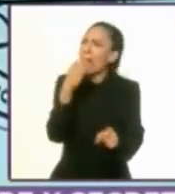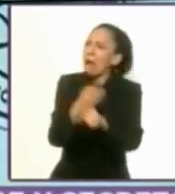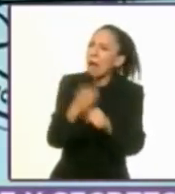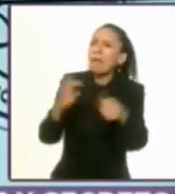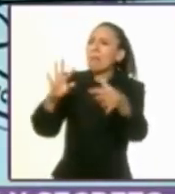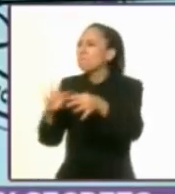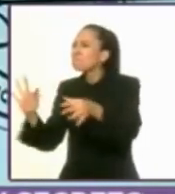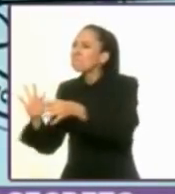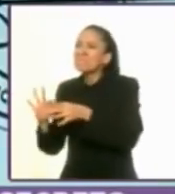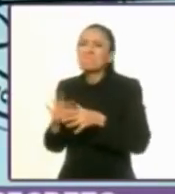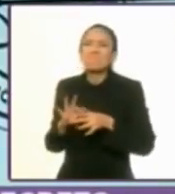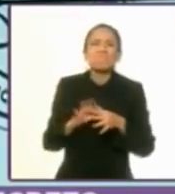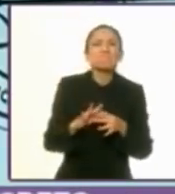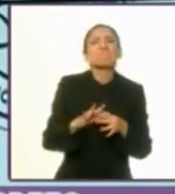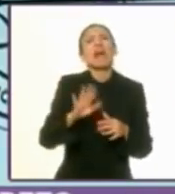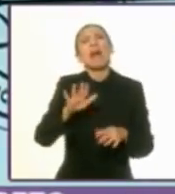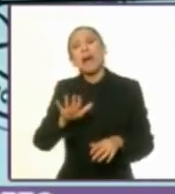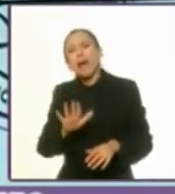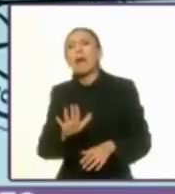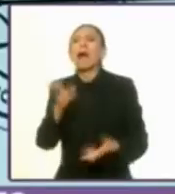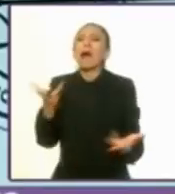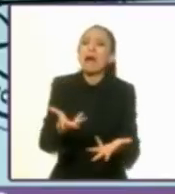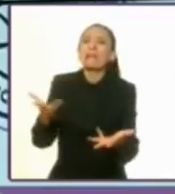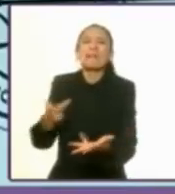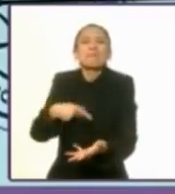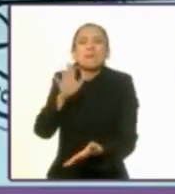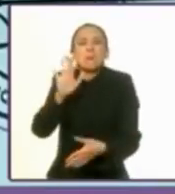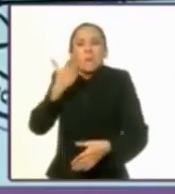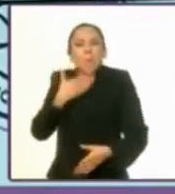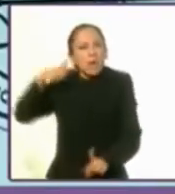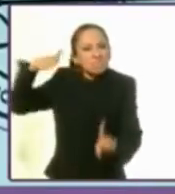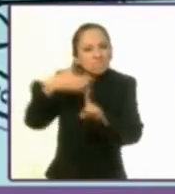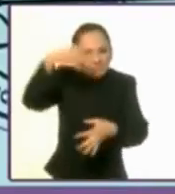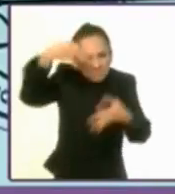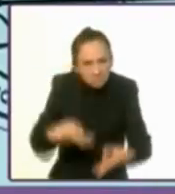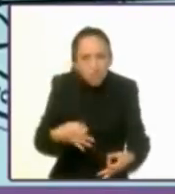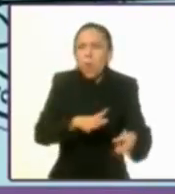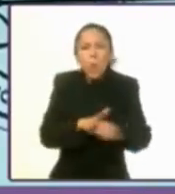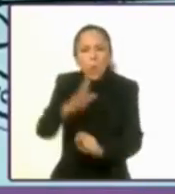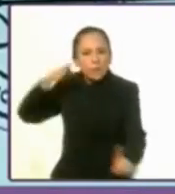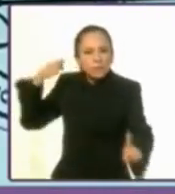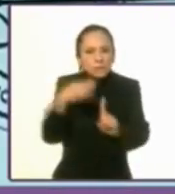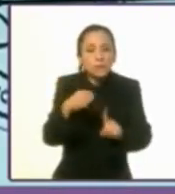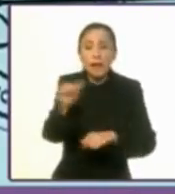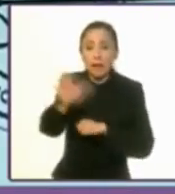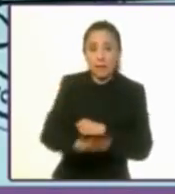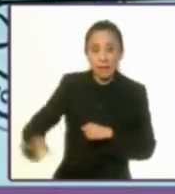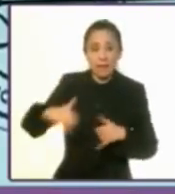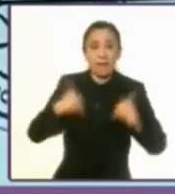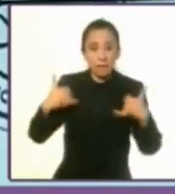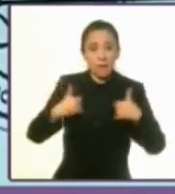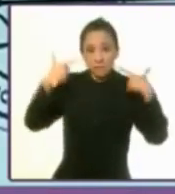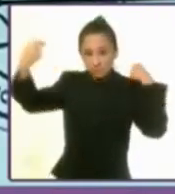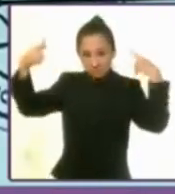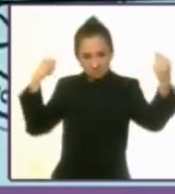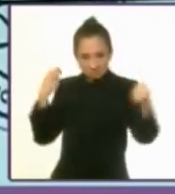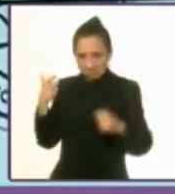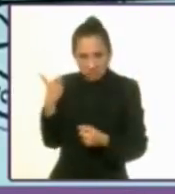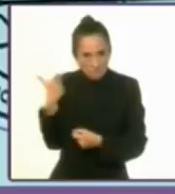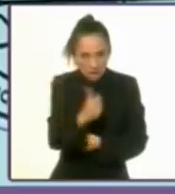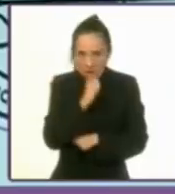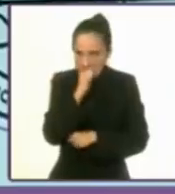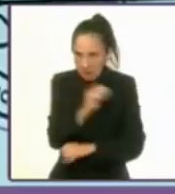en lo específico para quien para los jóvenes titulación sin costo transporte público